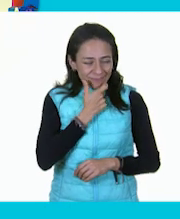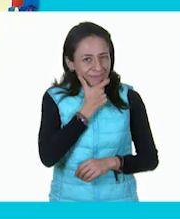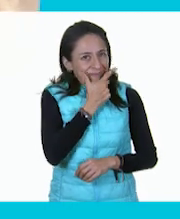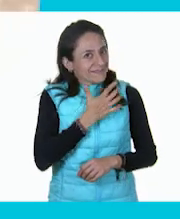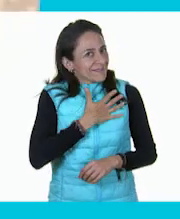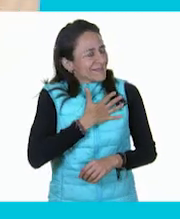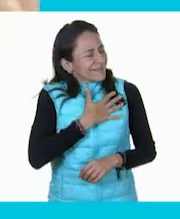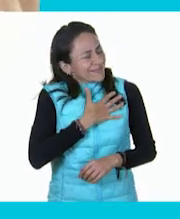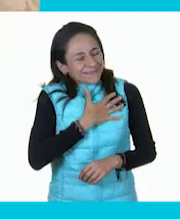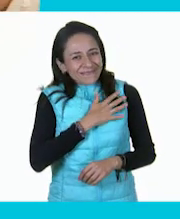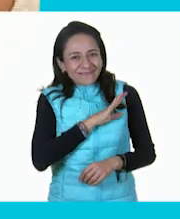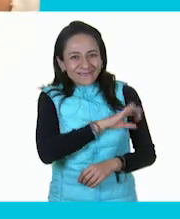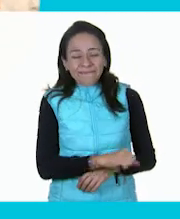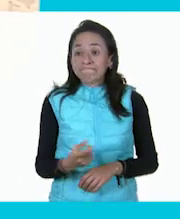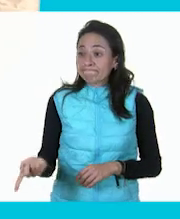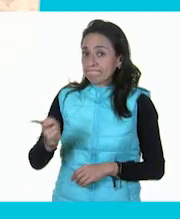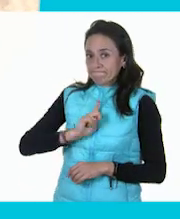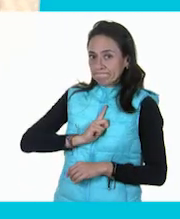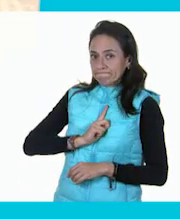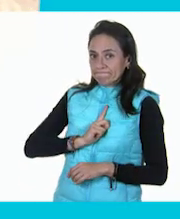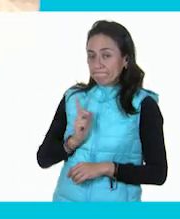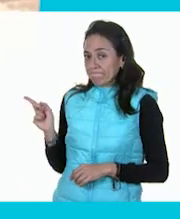Y correr.